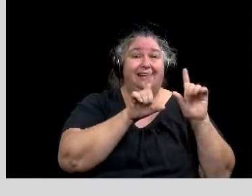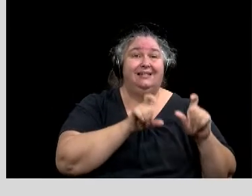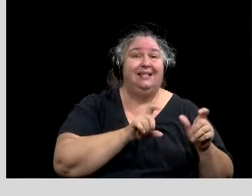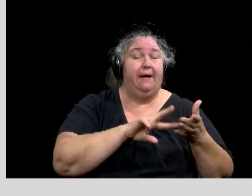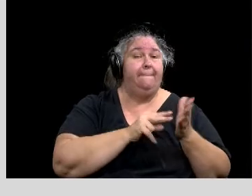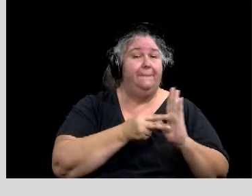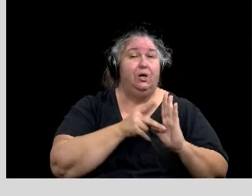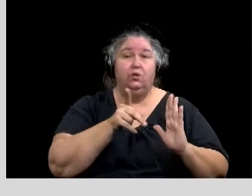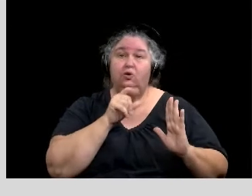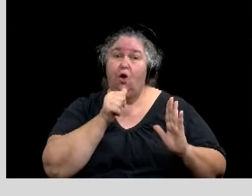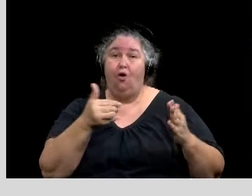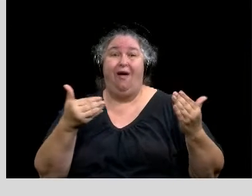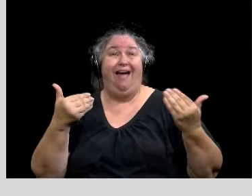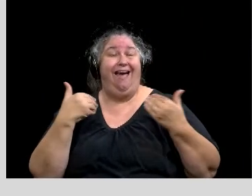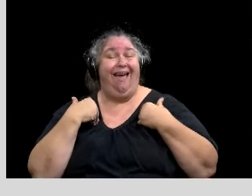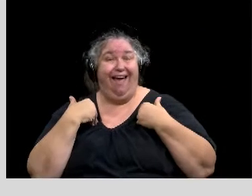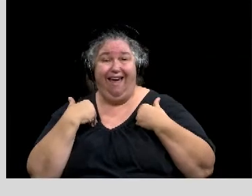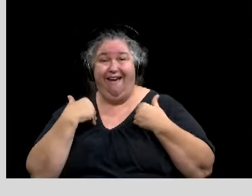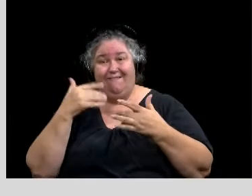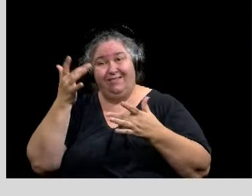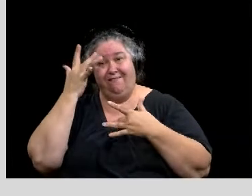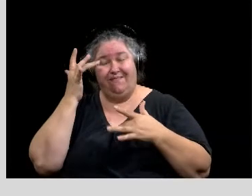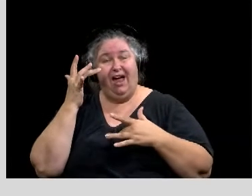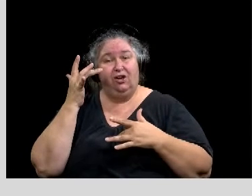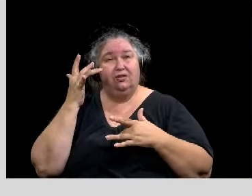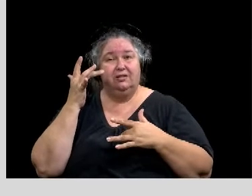simplemente que el corvette